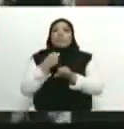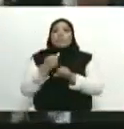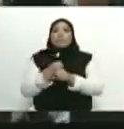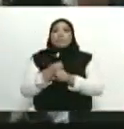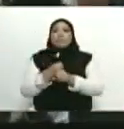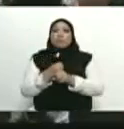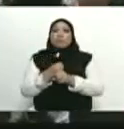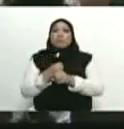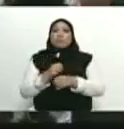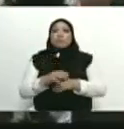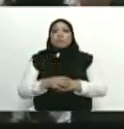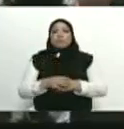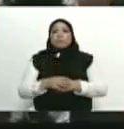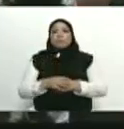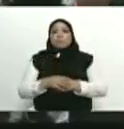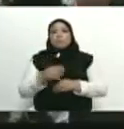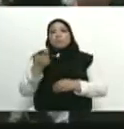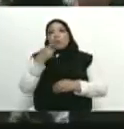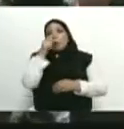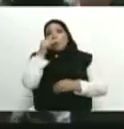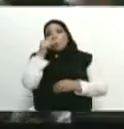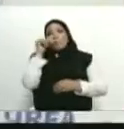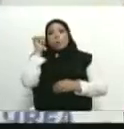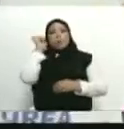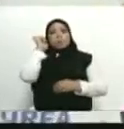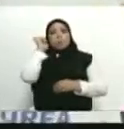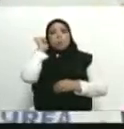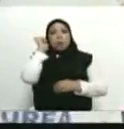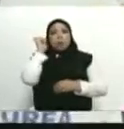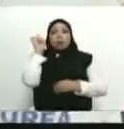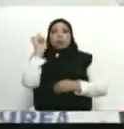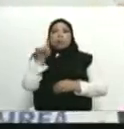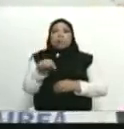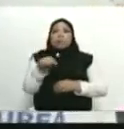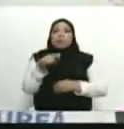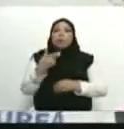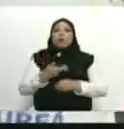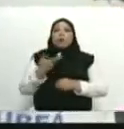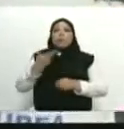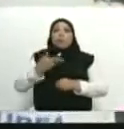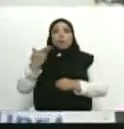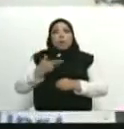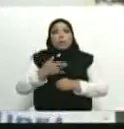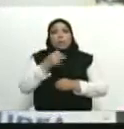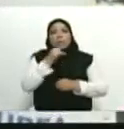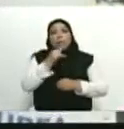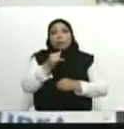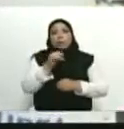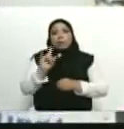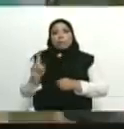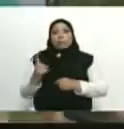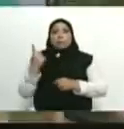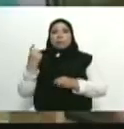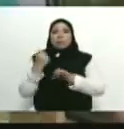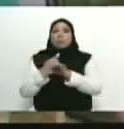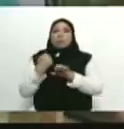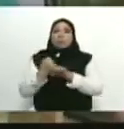45,45% son del sexo masculino. Importante destacar, presidente, bueno, primeramente